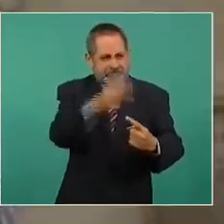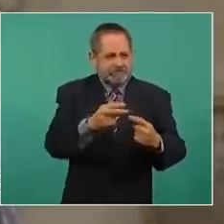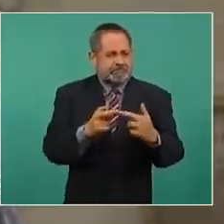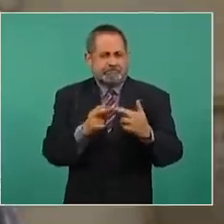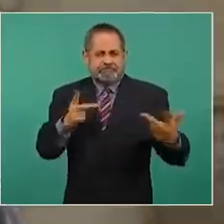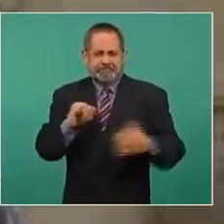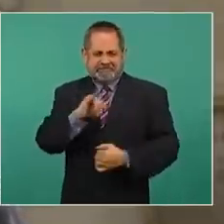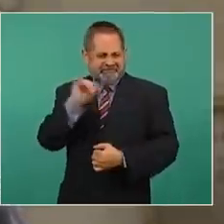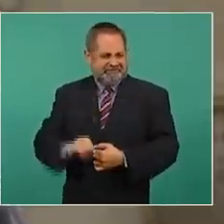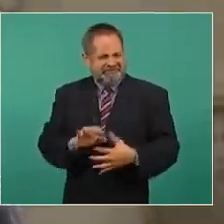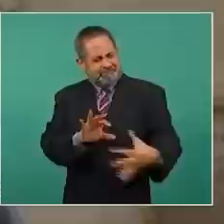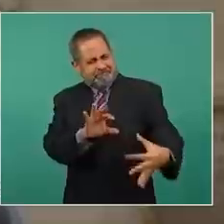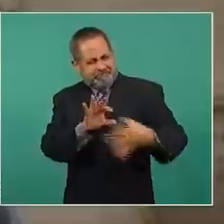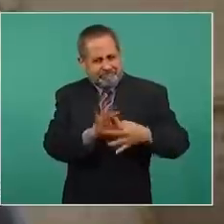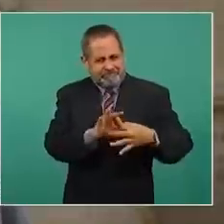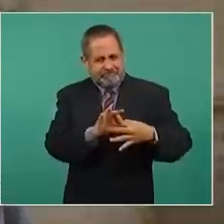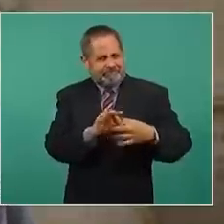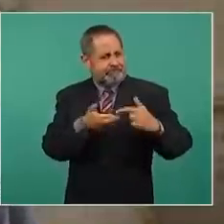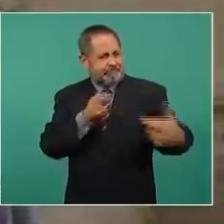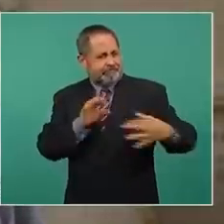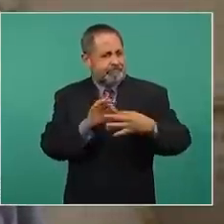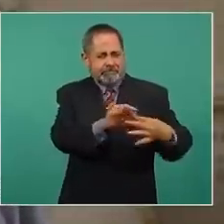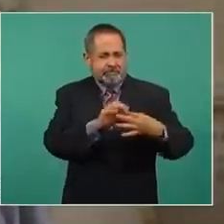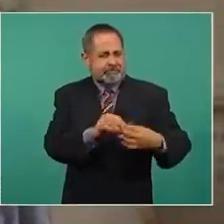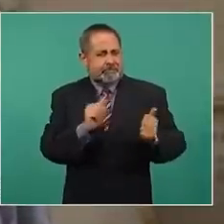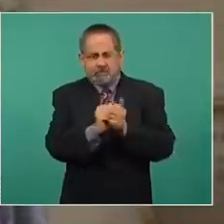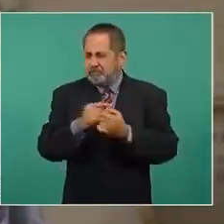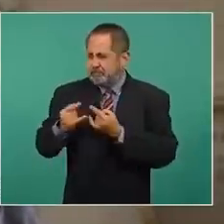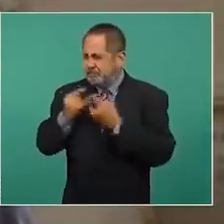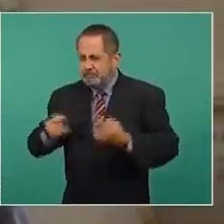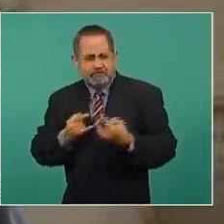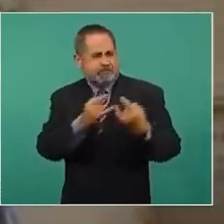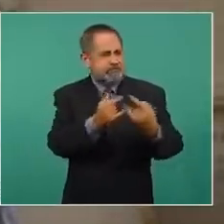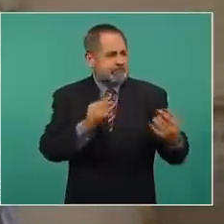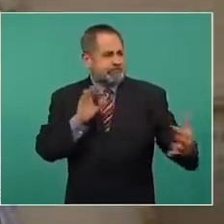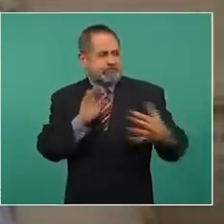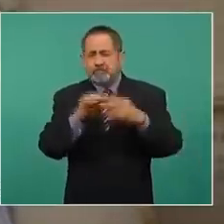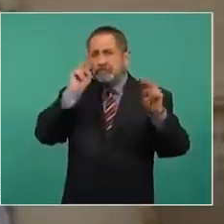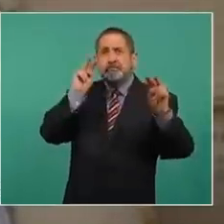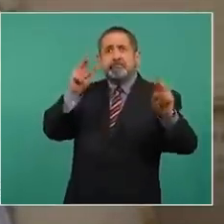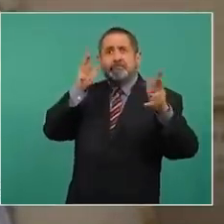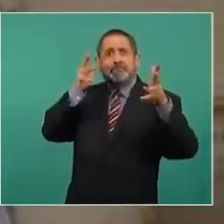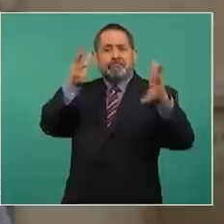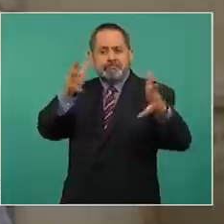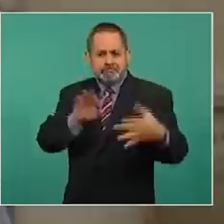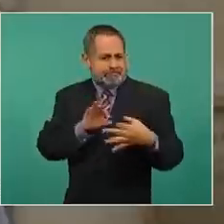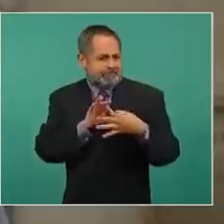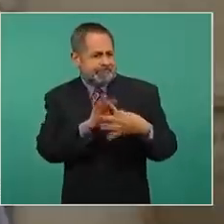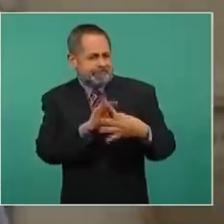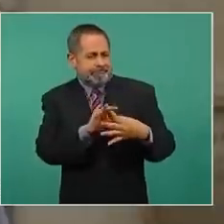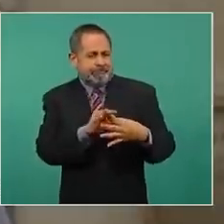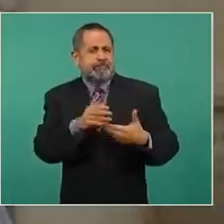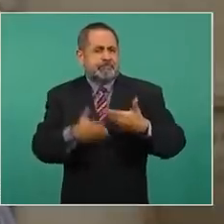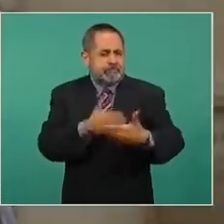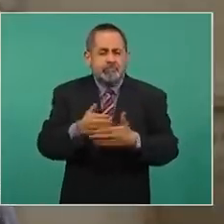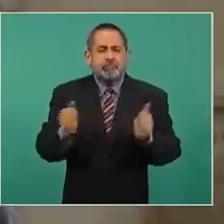que unen a nuestros en nuestra histor valores y visión para el futuro que